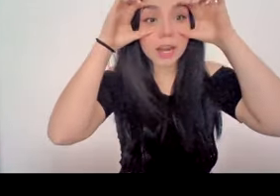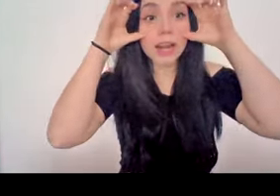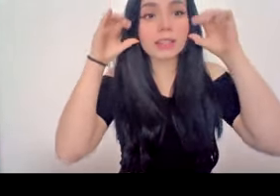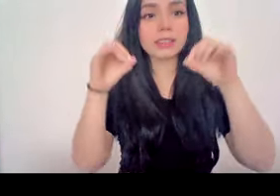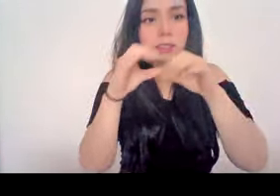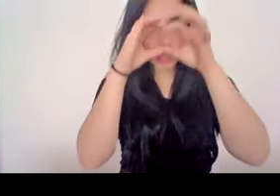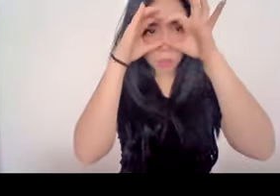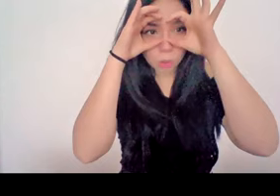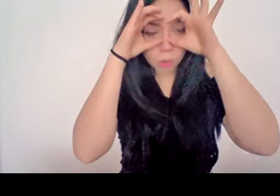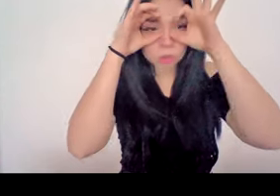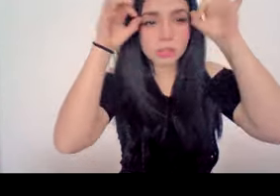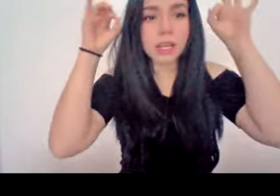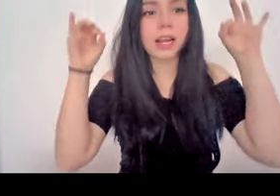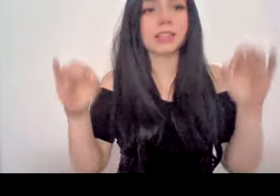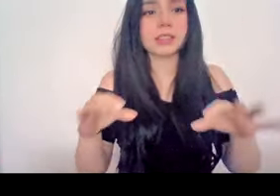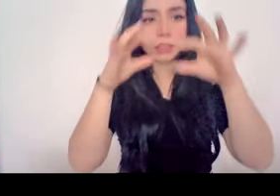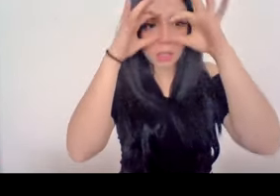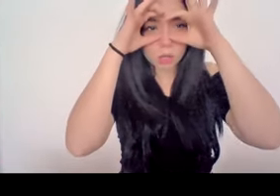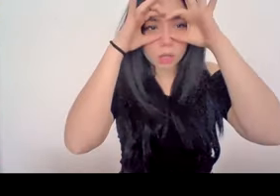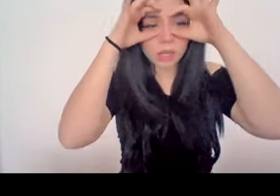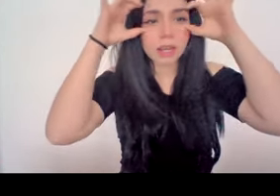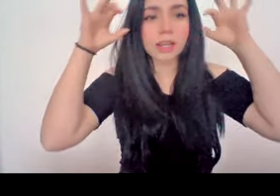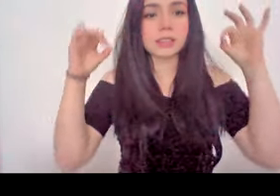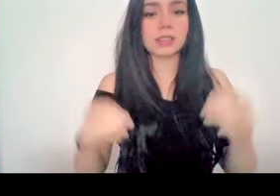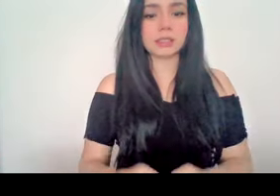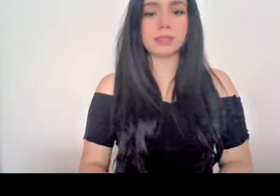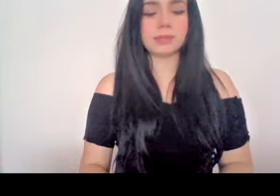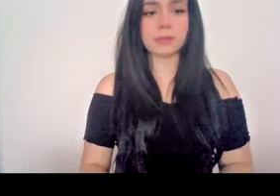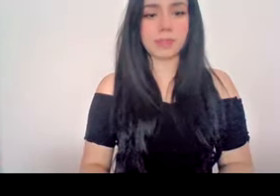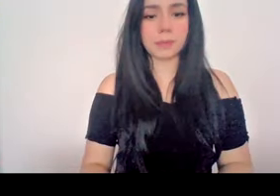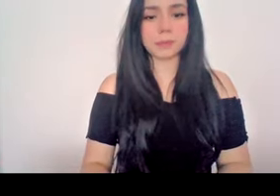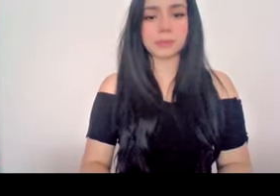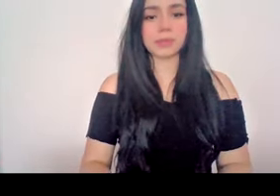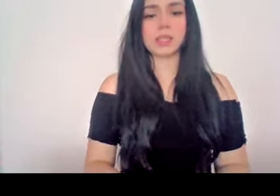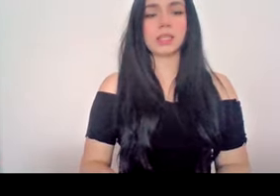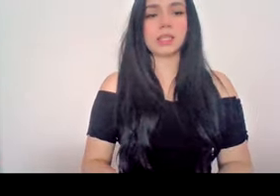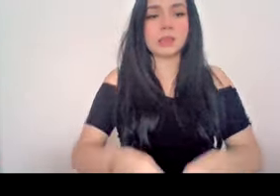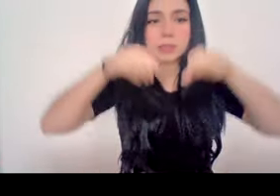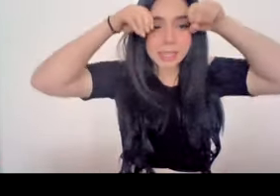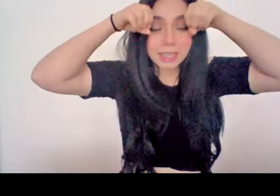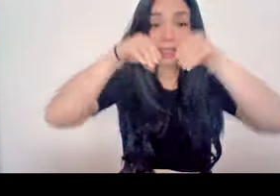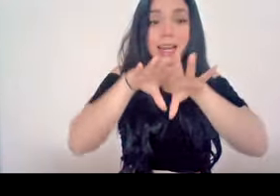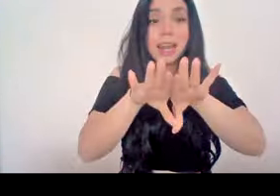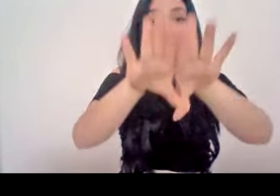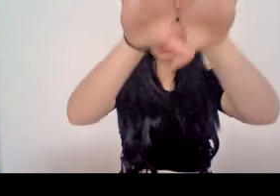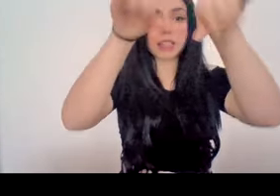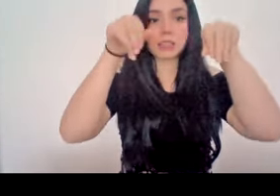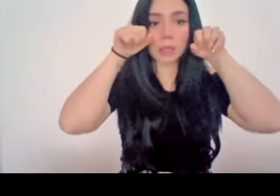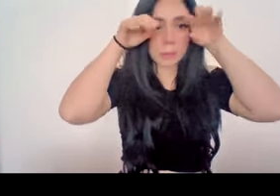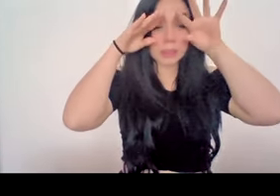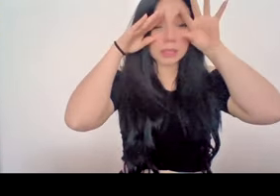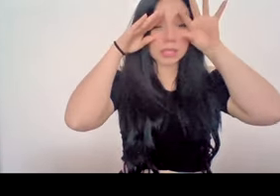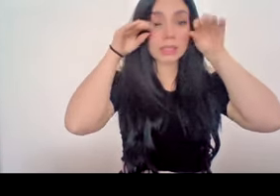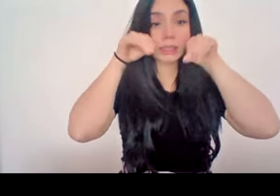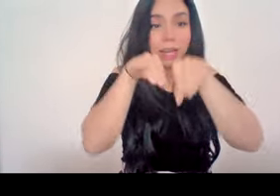Ojos grandes. Ojos grandes, grandes, ¿ya? Pestañas